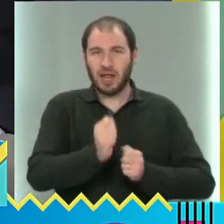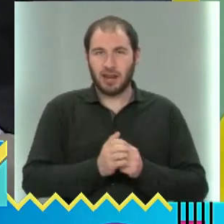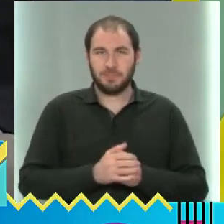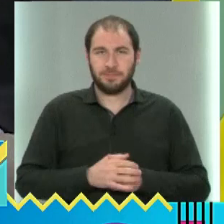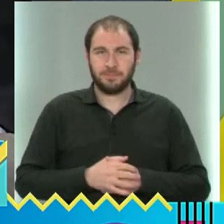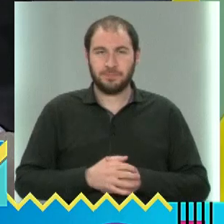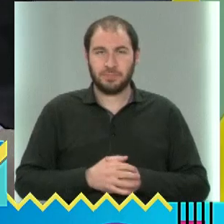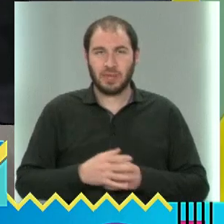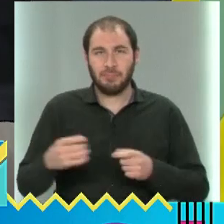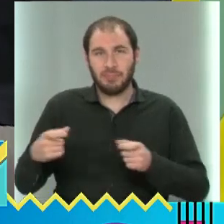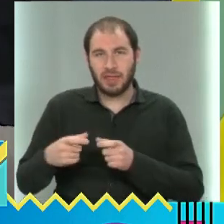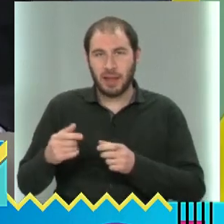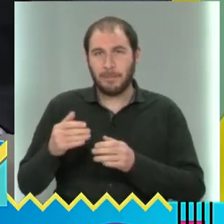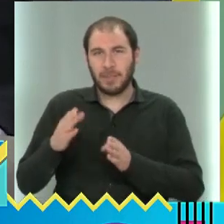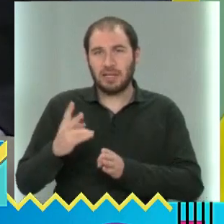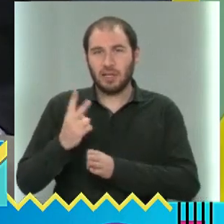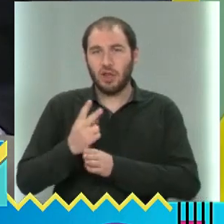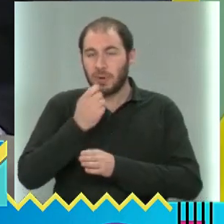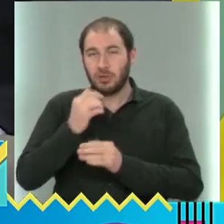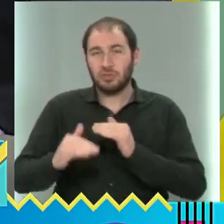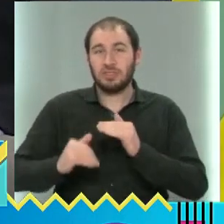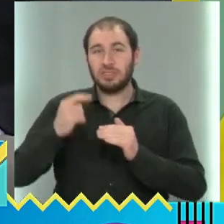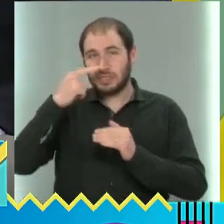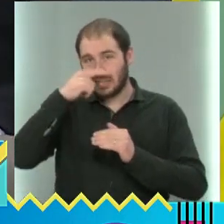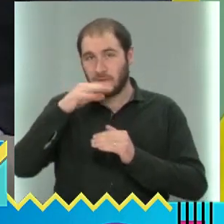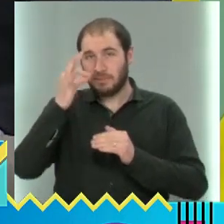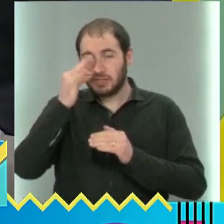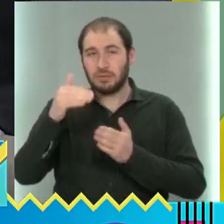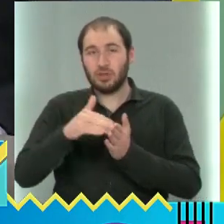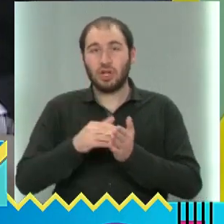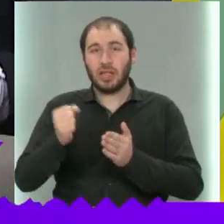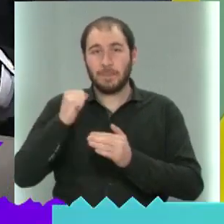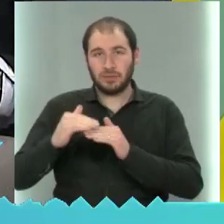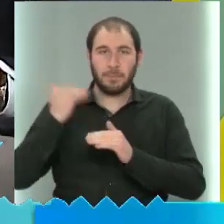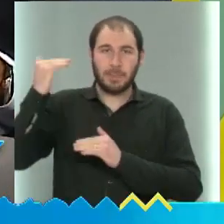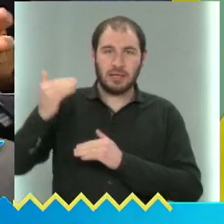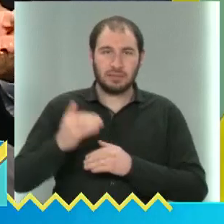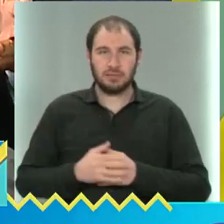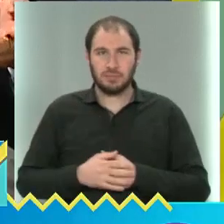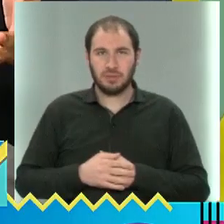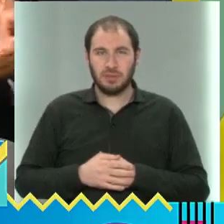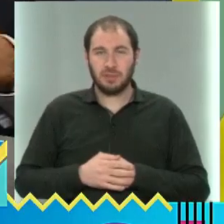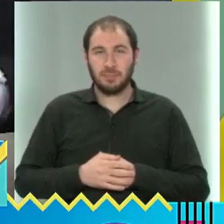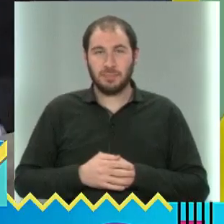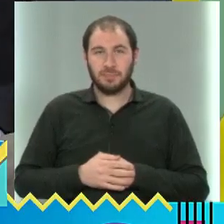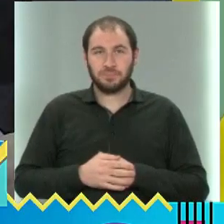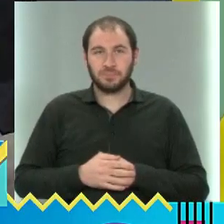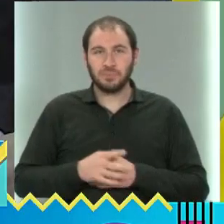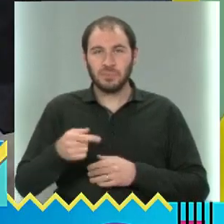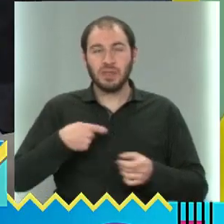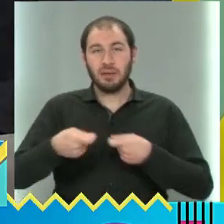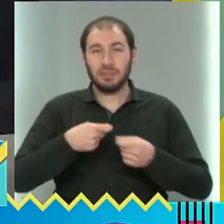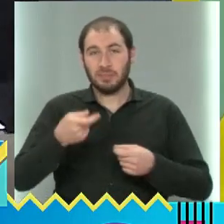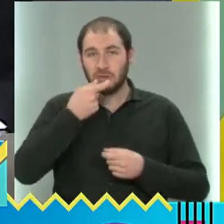es mediana tramo 2 cuando supera los 720 millones de pesos de facturación. Estamos hablando que para lo que es para las